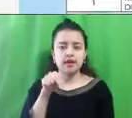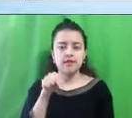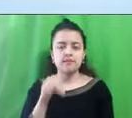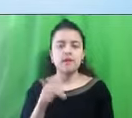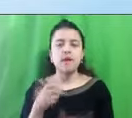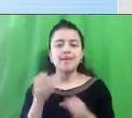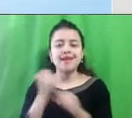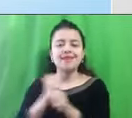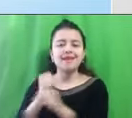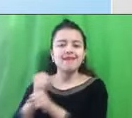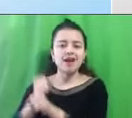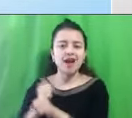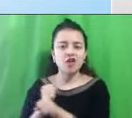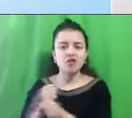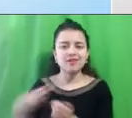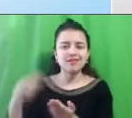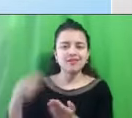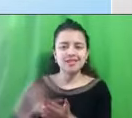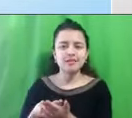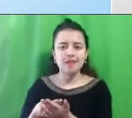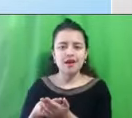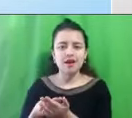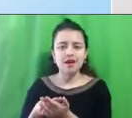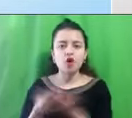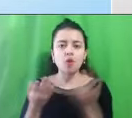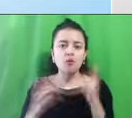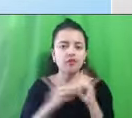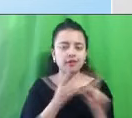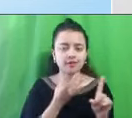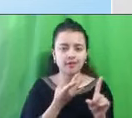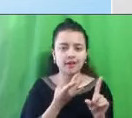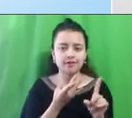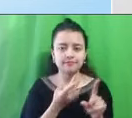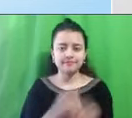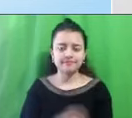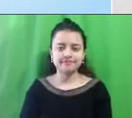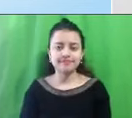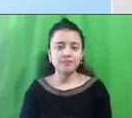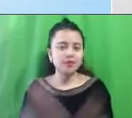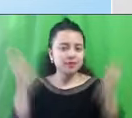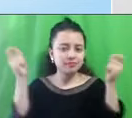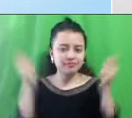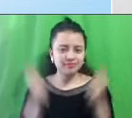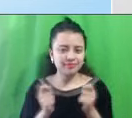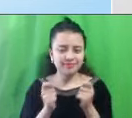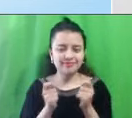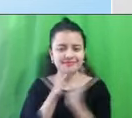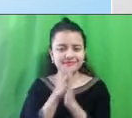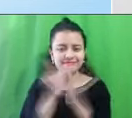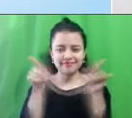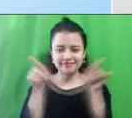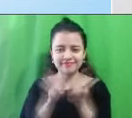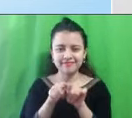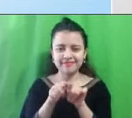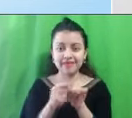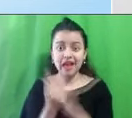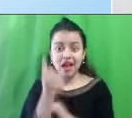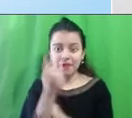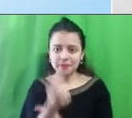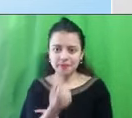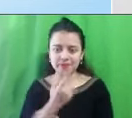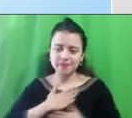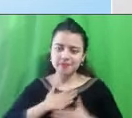electrónica. Bueno, esto es básicamente todo lo que veníamos a decir. Cualquier cosa, pues a través del